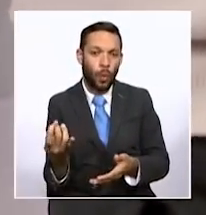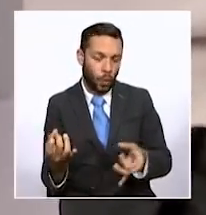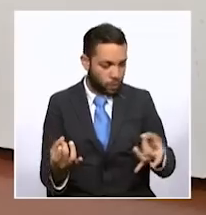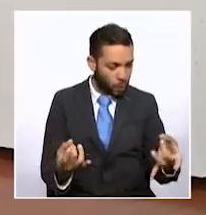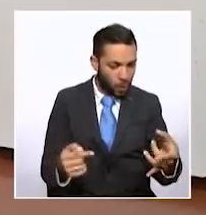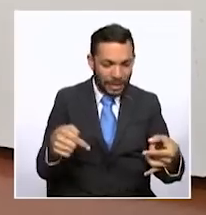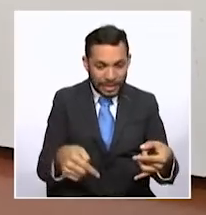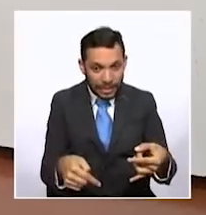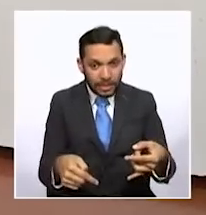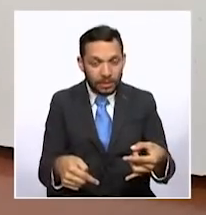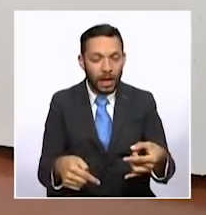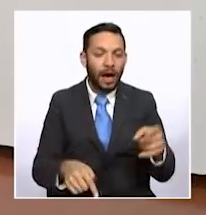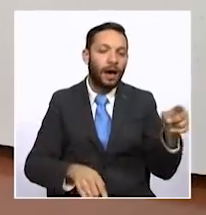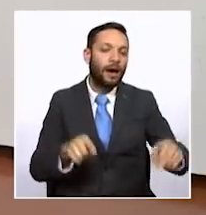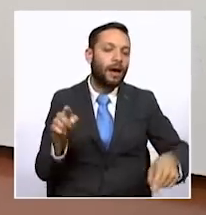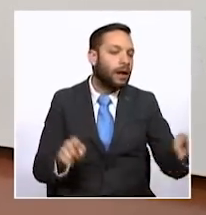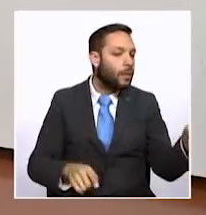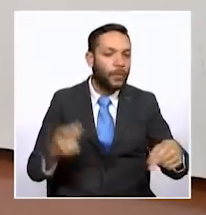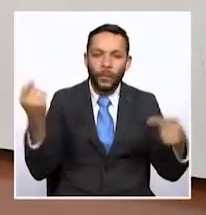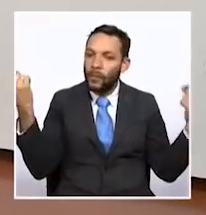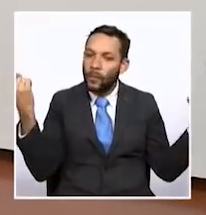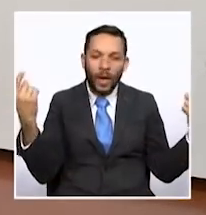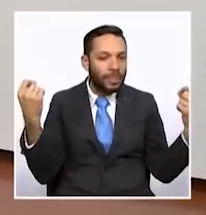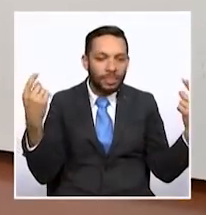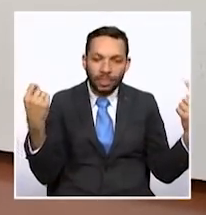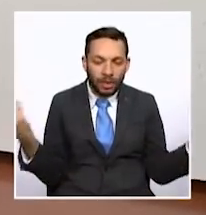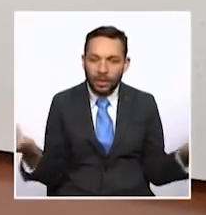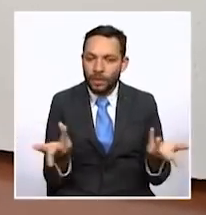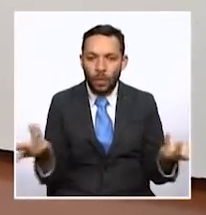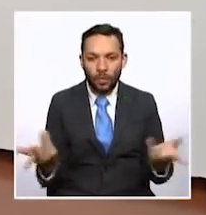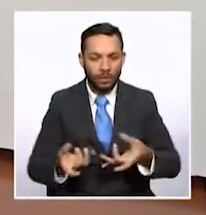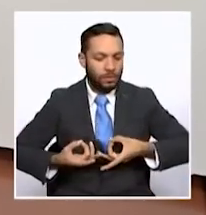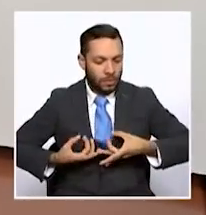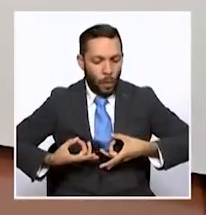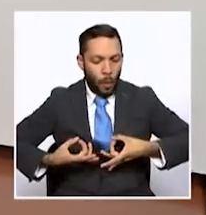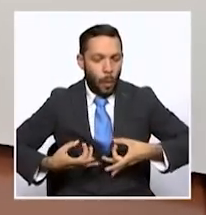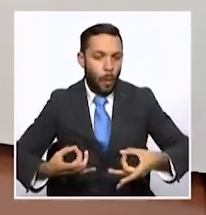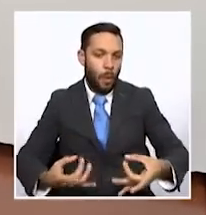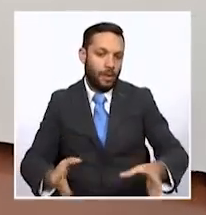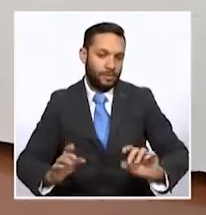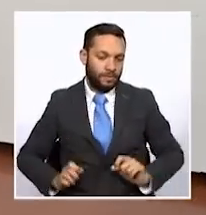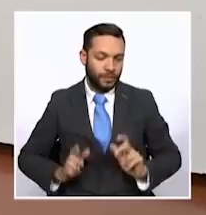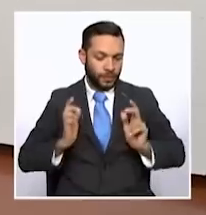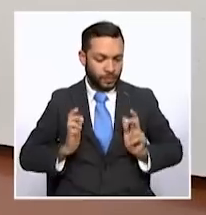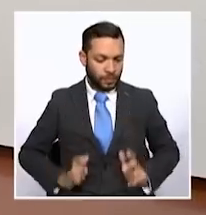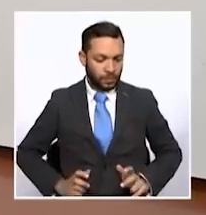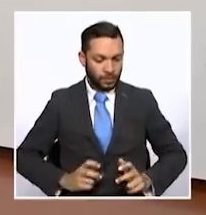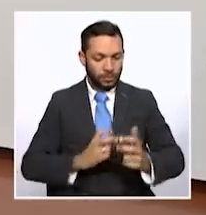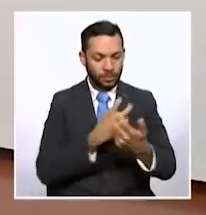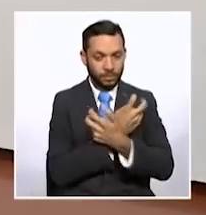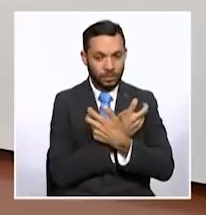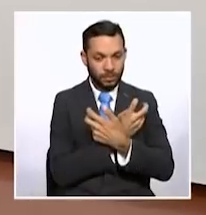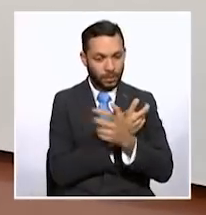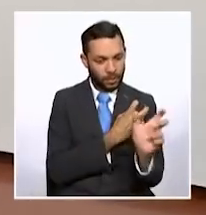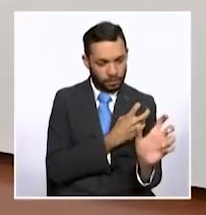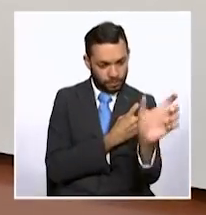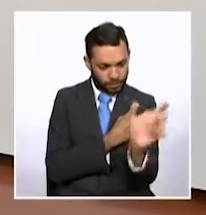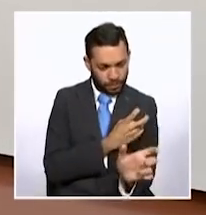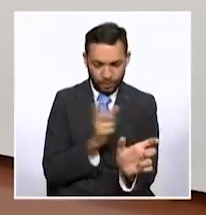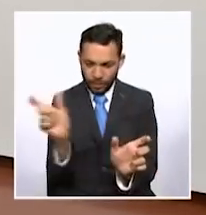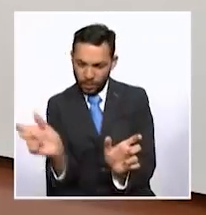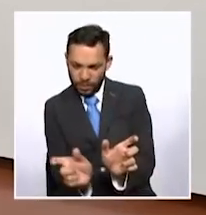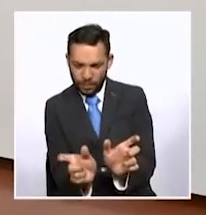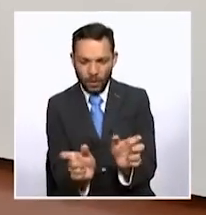el concepto errado del dolor aquí en la parte lumbar baja, que lo confunden con dolores en la cadera, mientras que ese no es el dolor típico de la